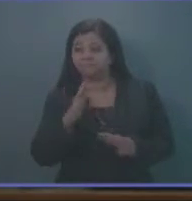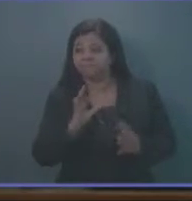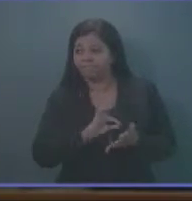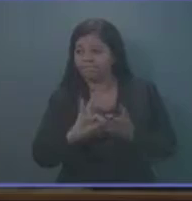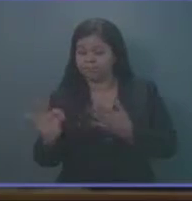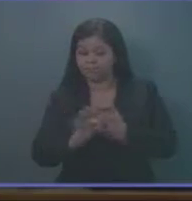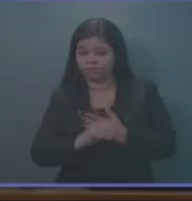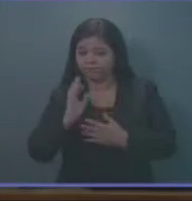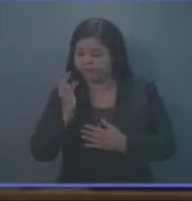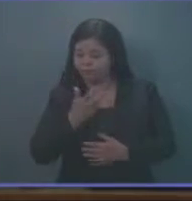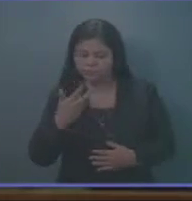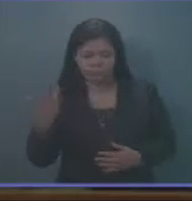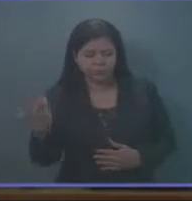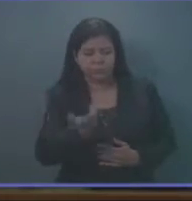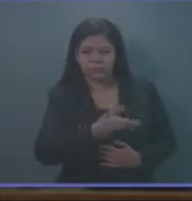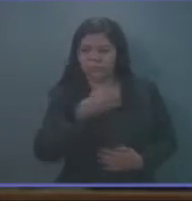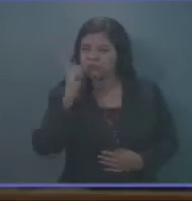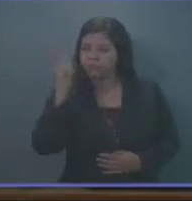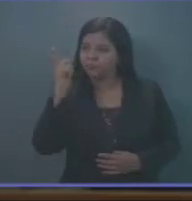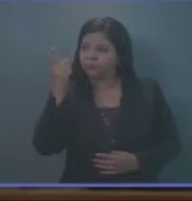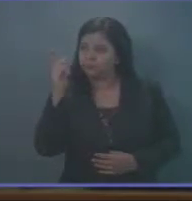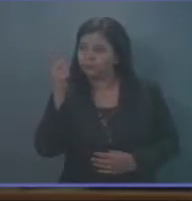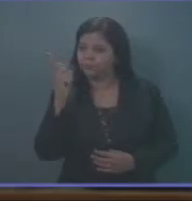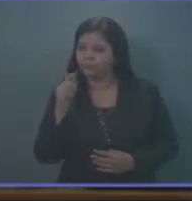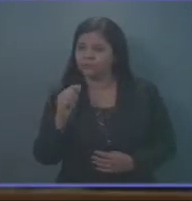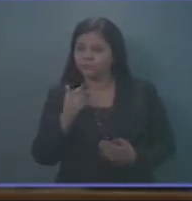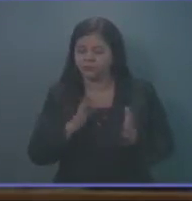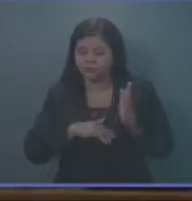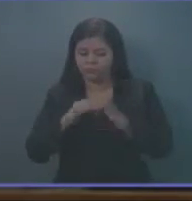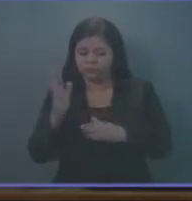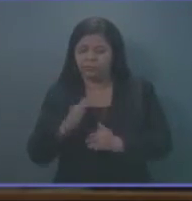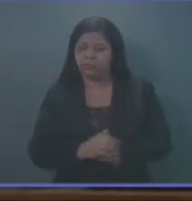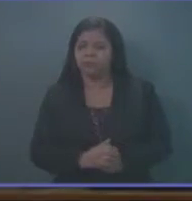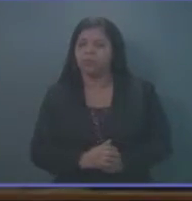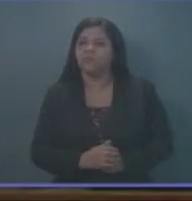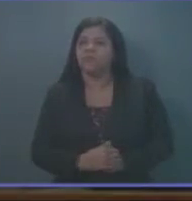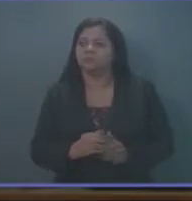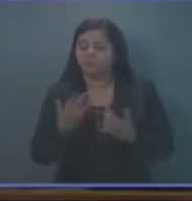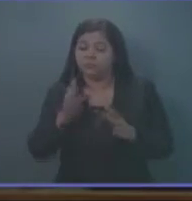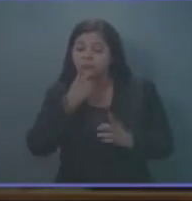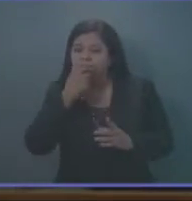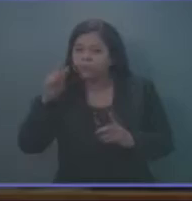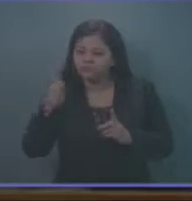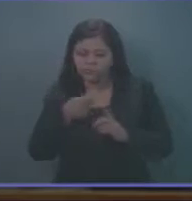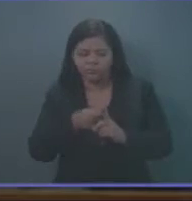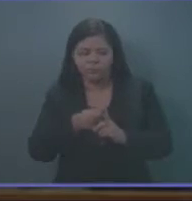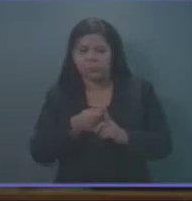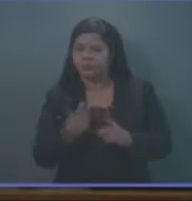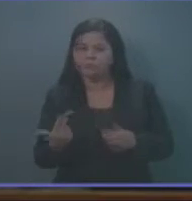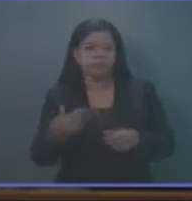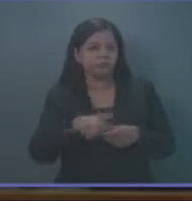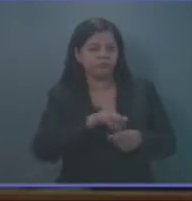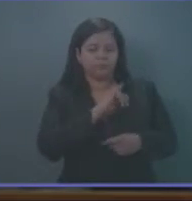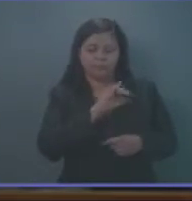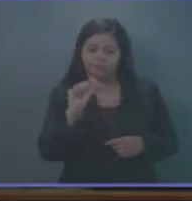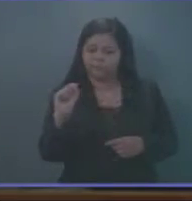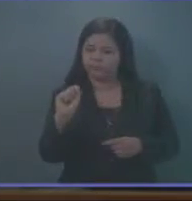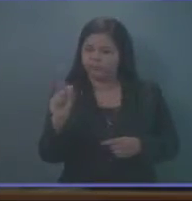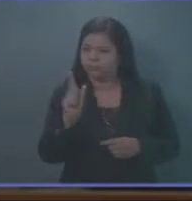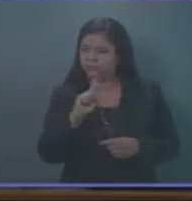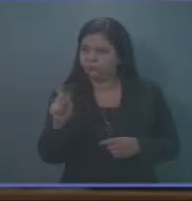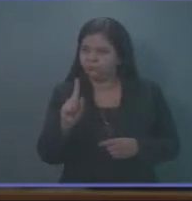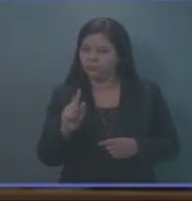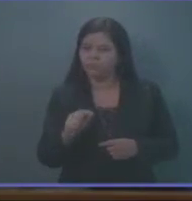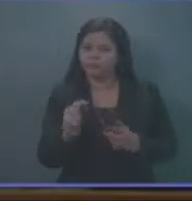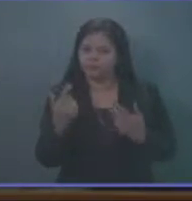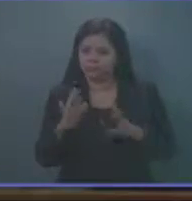los maestros y maestras, cuando se jubilen, no pasen al Seguro Social. Un colega lo